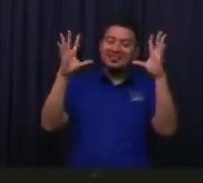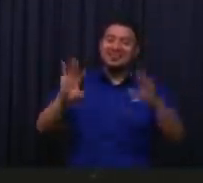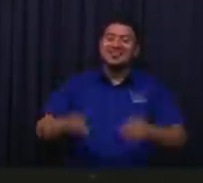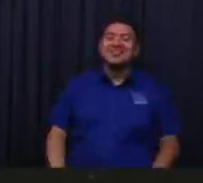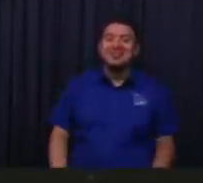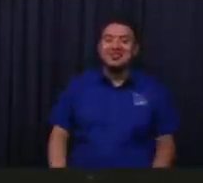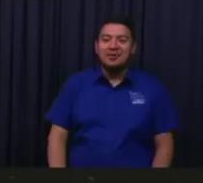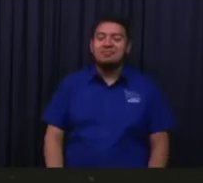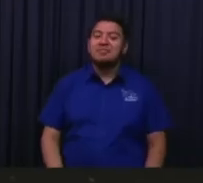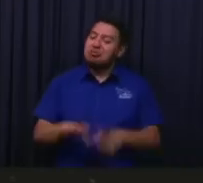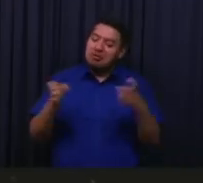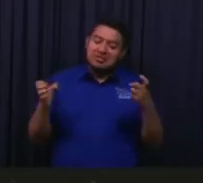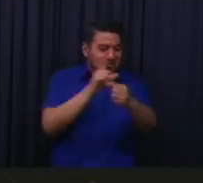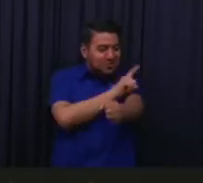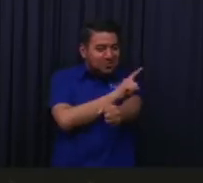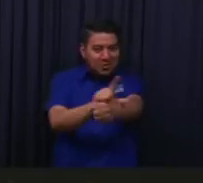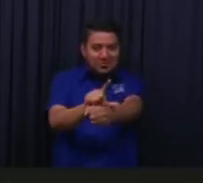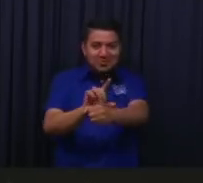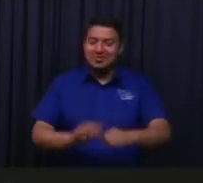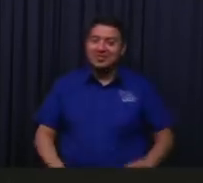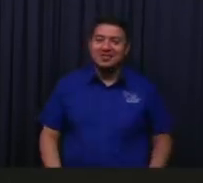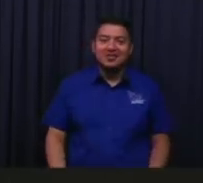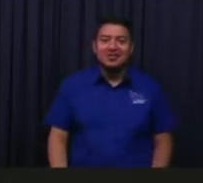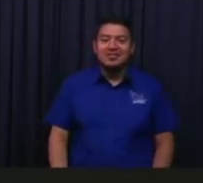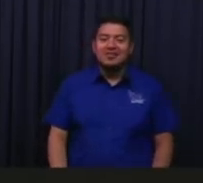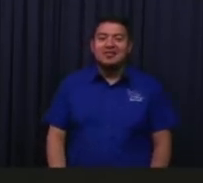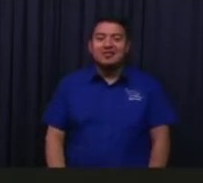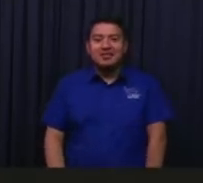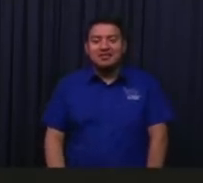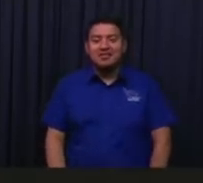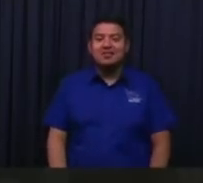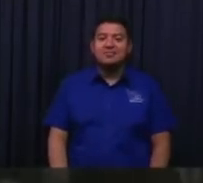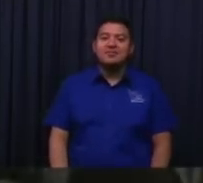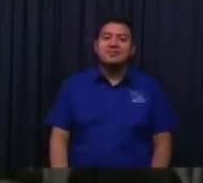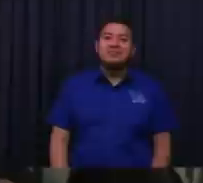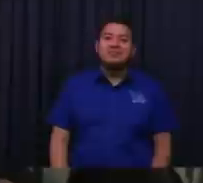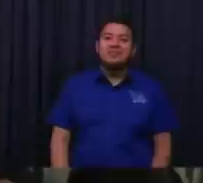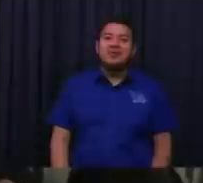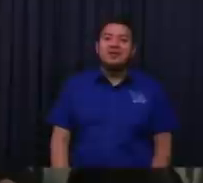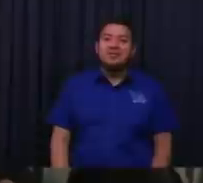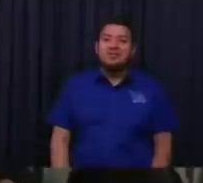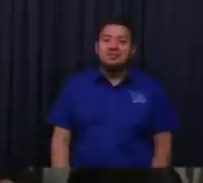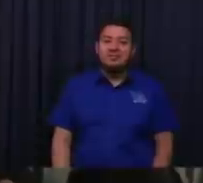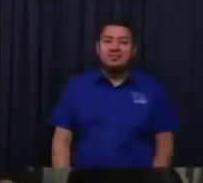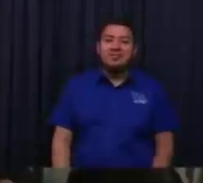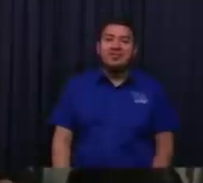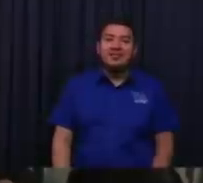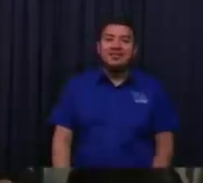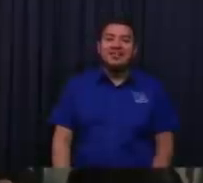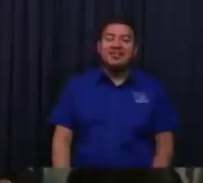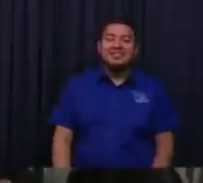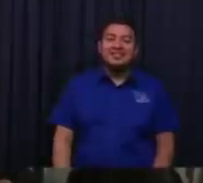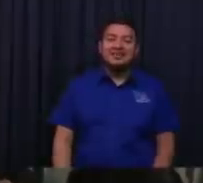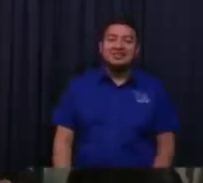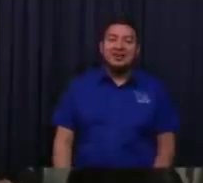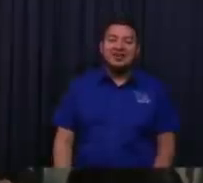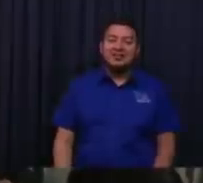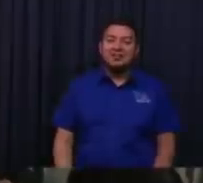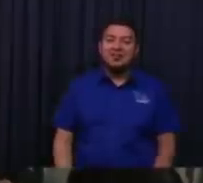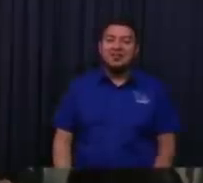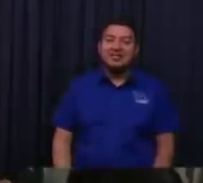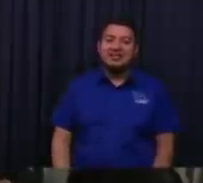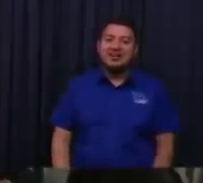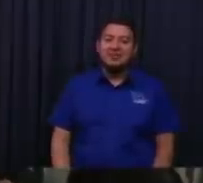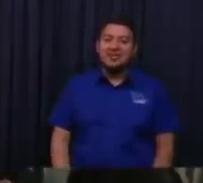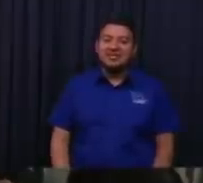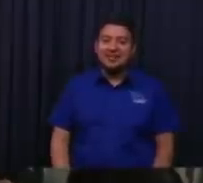Entonces, sigamos acá. Ya me manché todo. Ay, Señor, Dios mío, todopoderoso. Muy